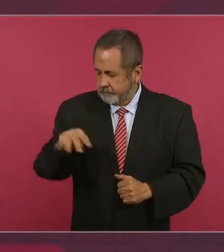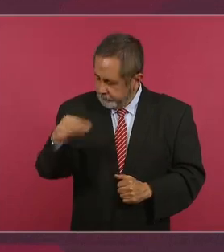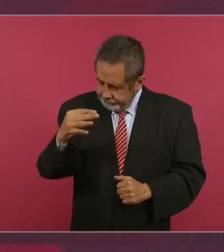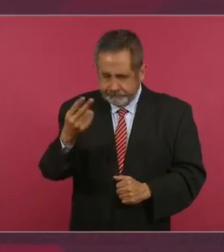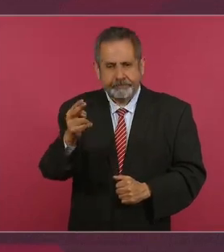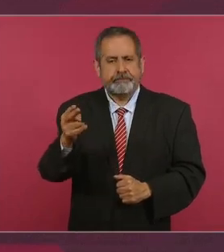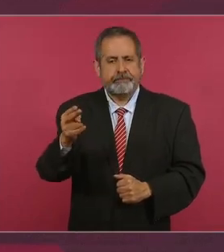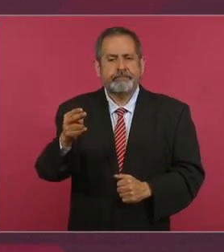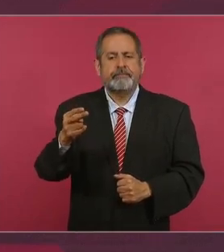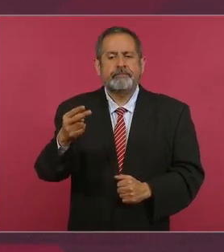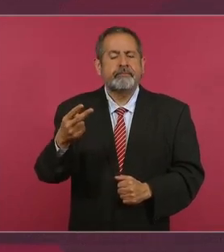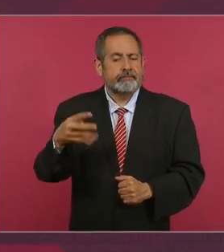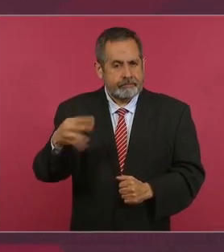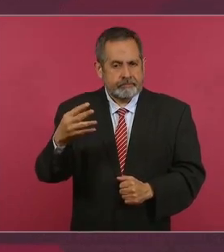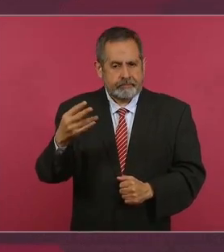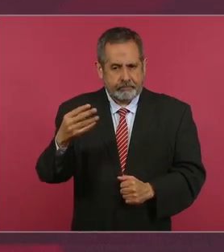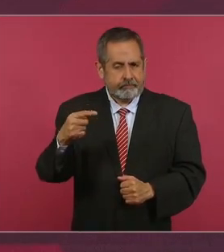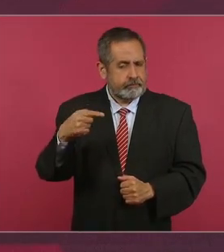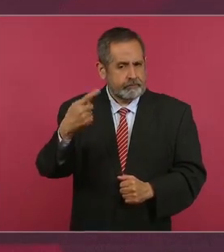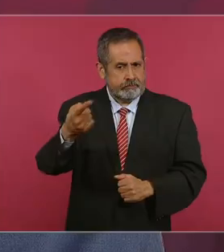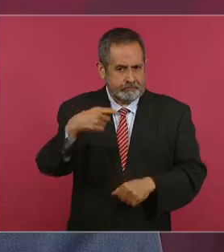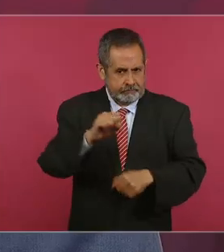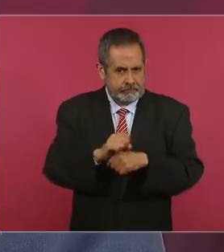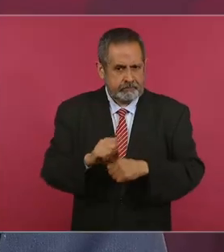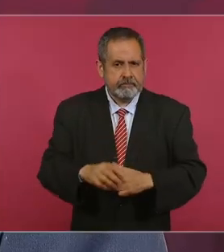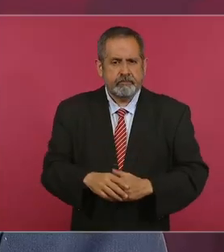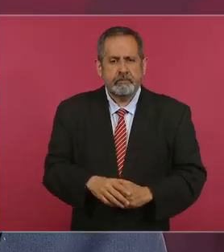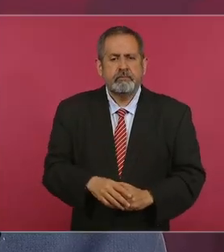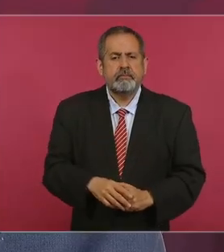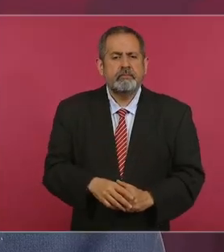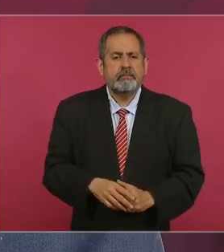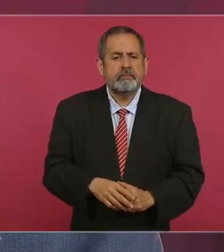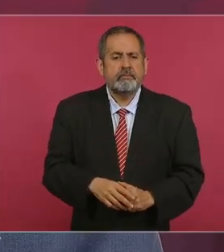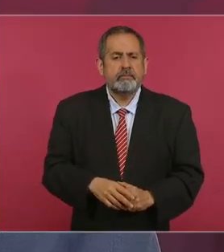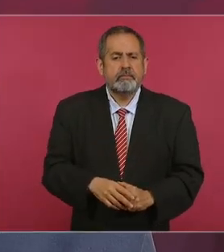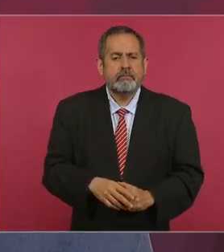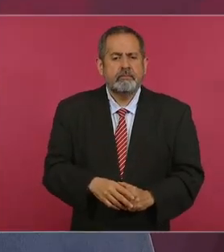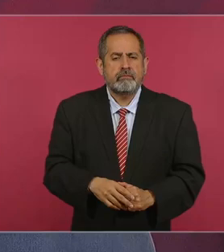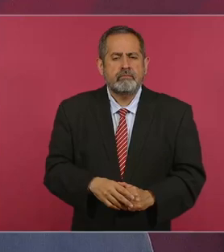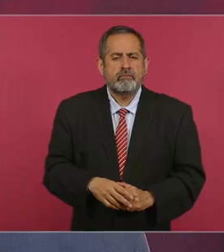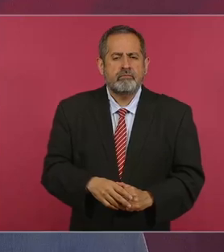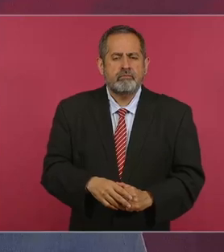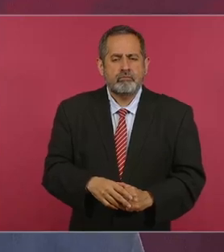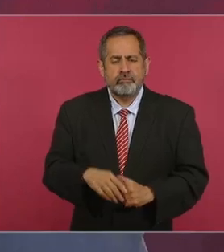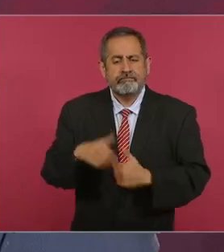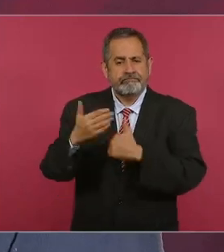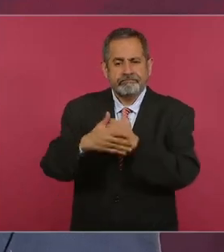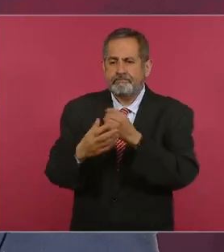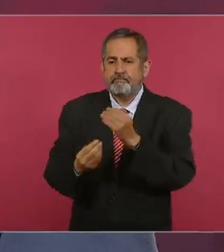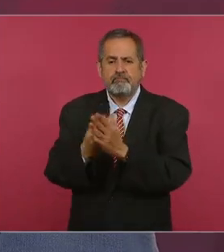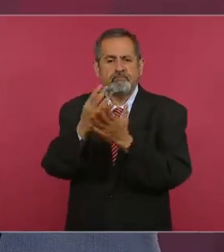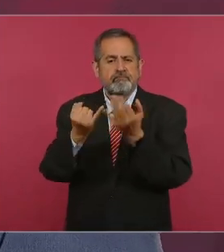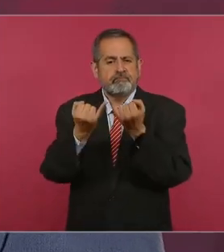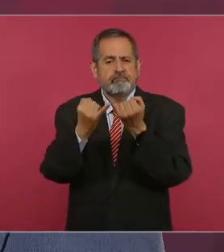14 de noviembre, la semana próxima, vamos a inaugurar